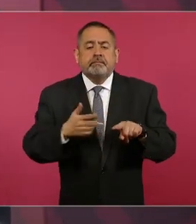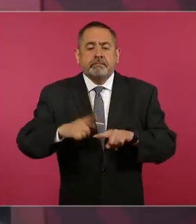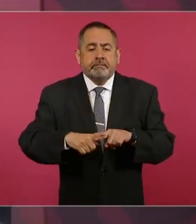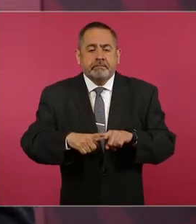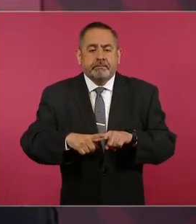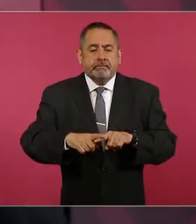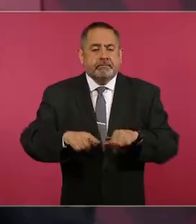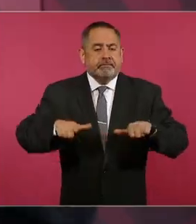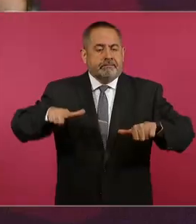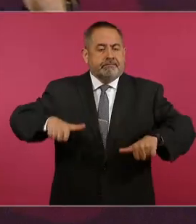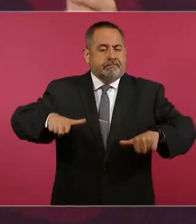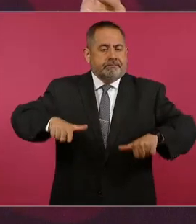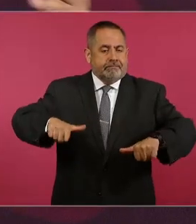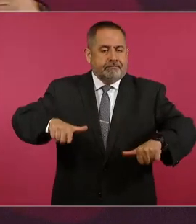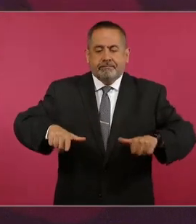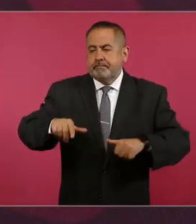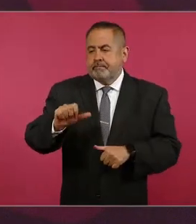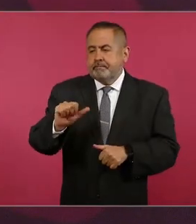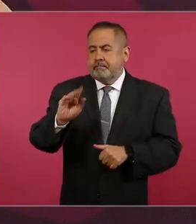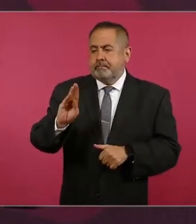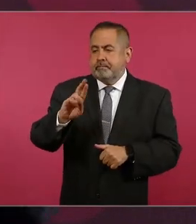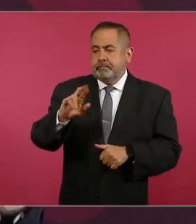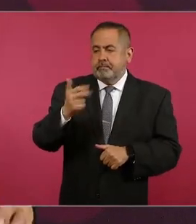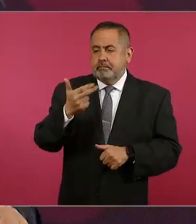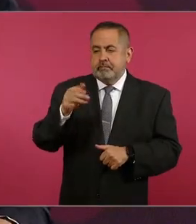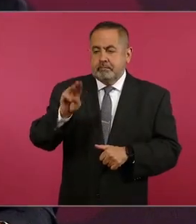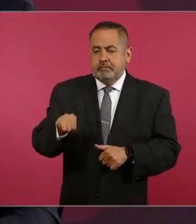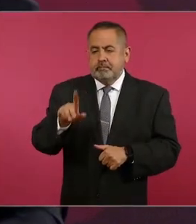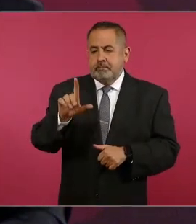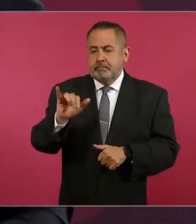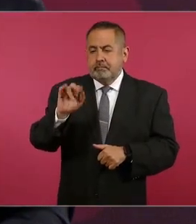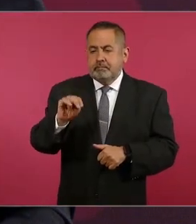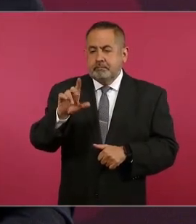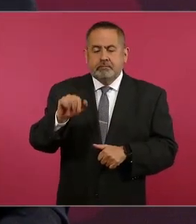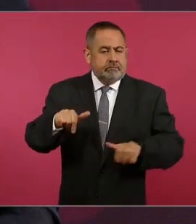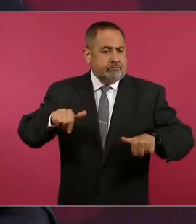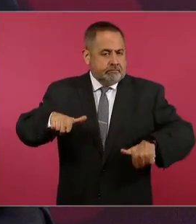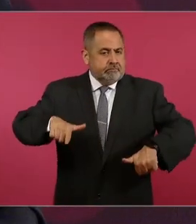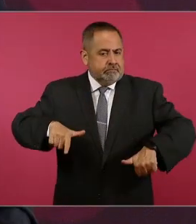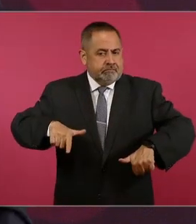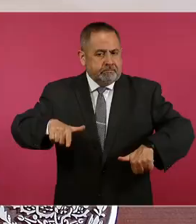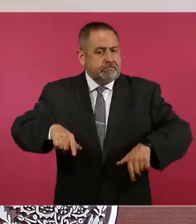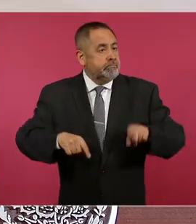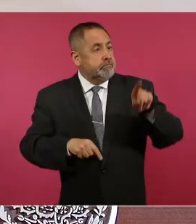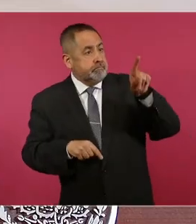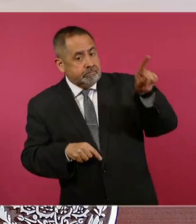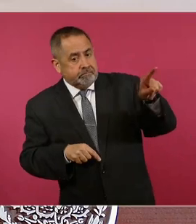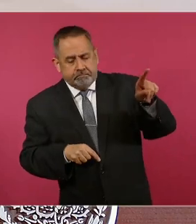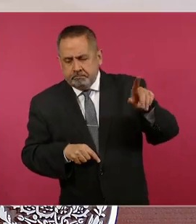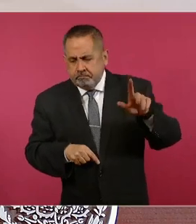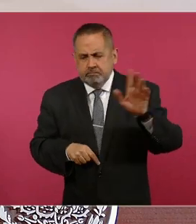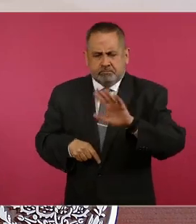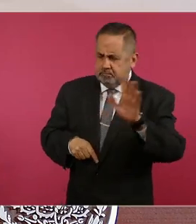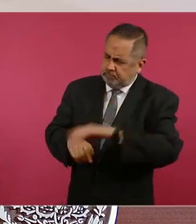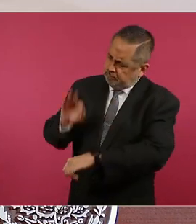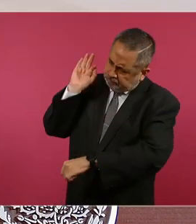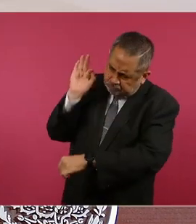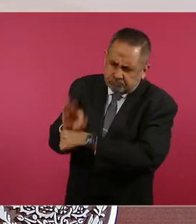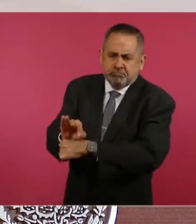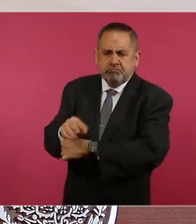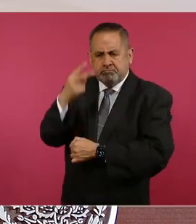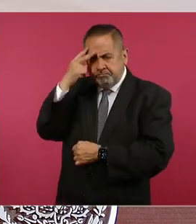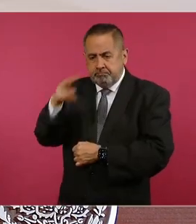y él asumió una actitud en favor de México,